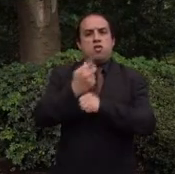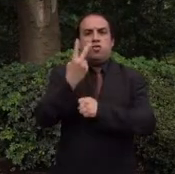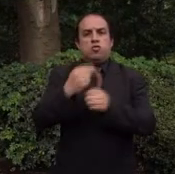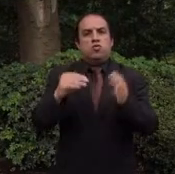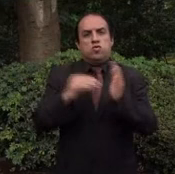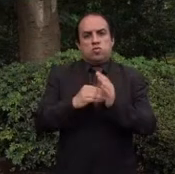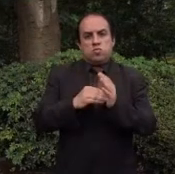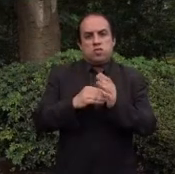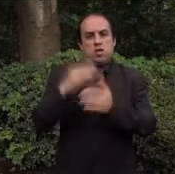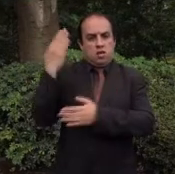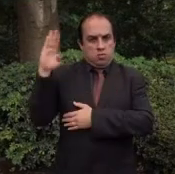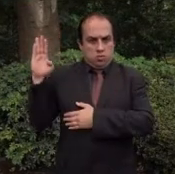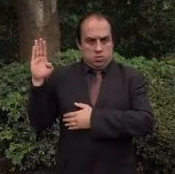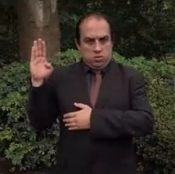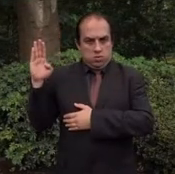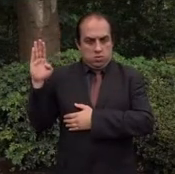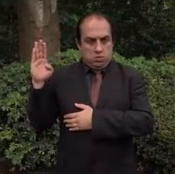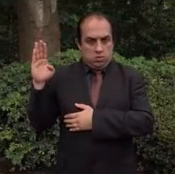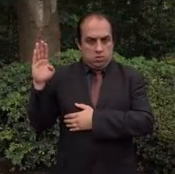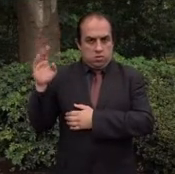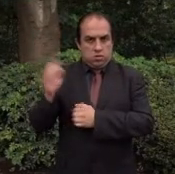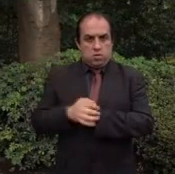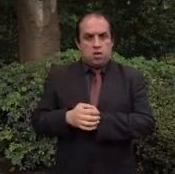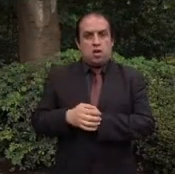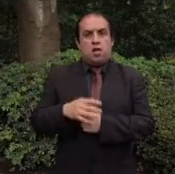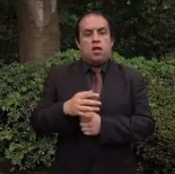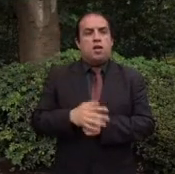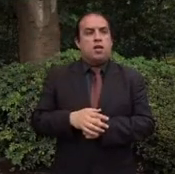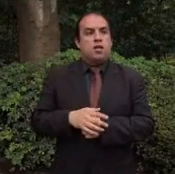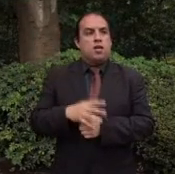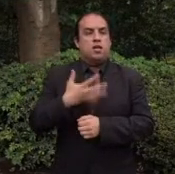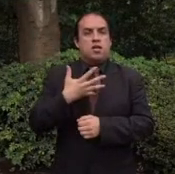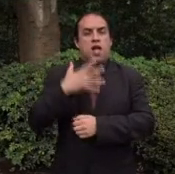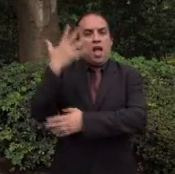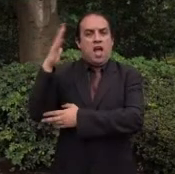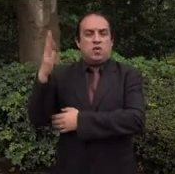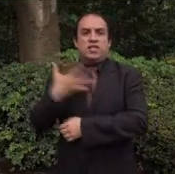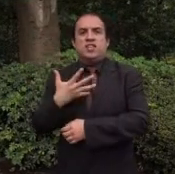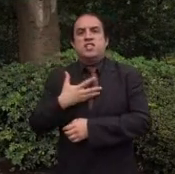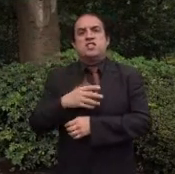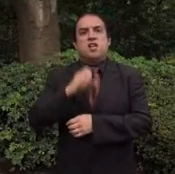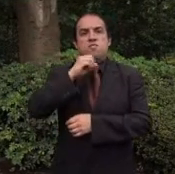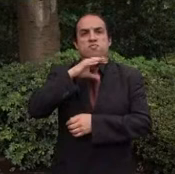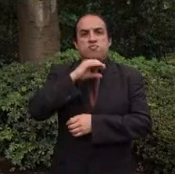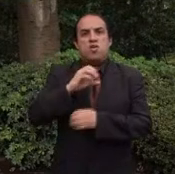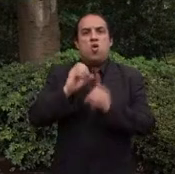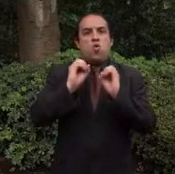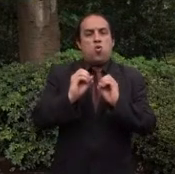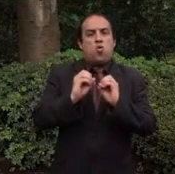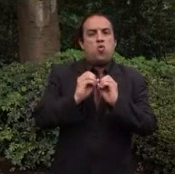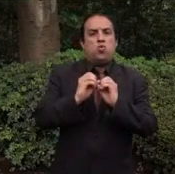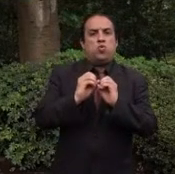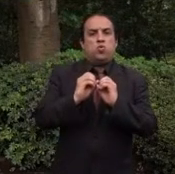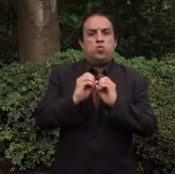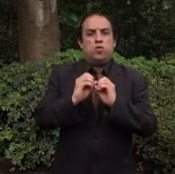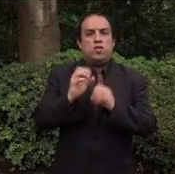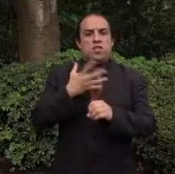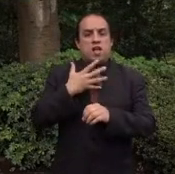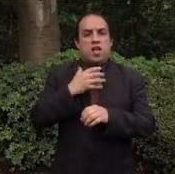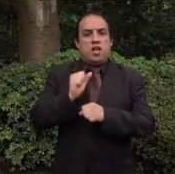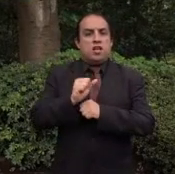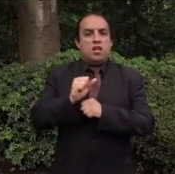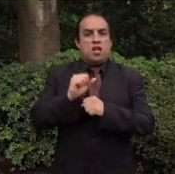un saneamiento tal cual como se escucha, de árboles que están plagados o especies que están